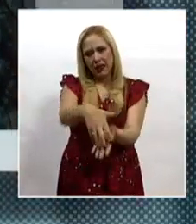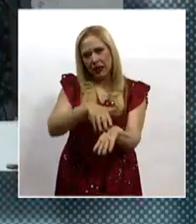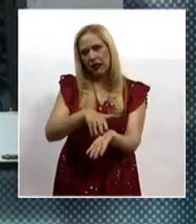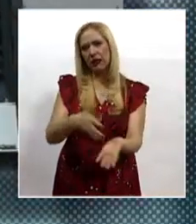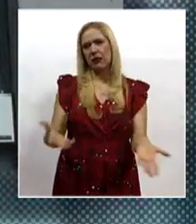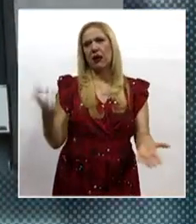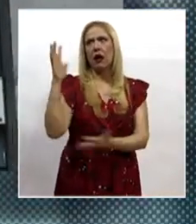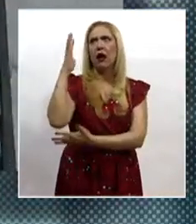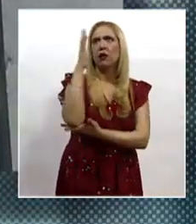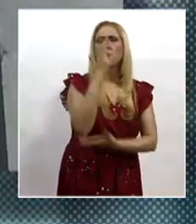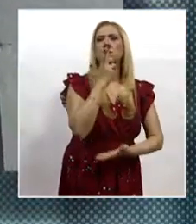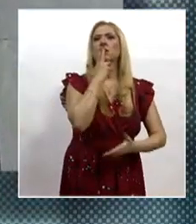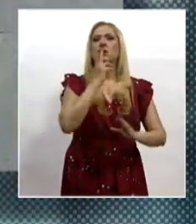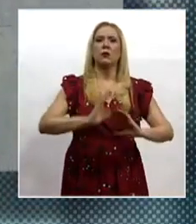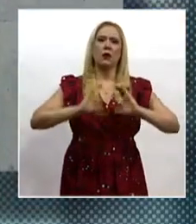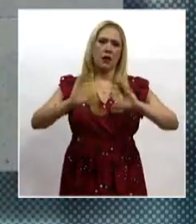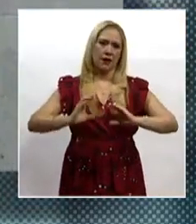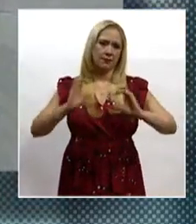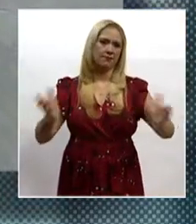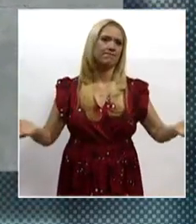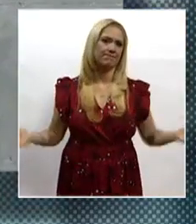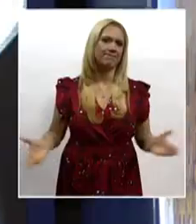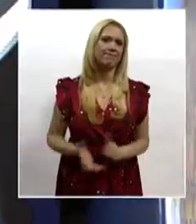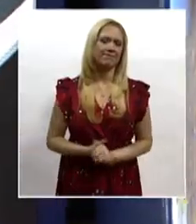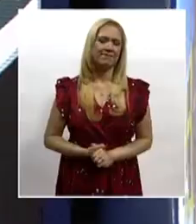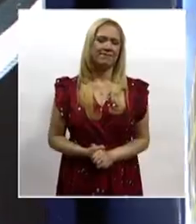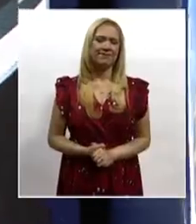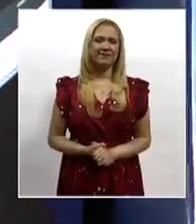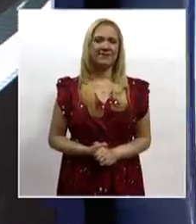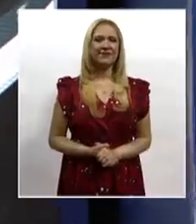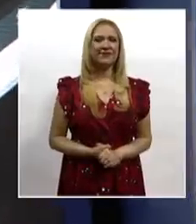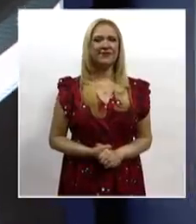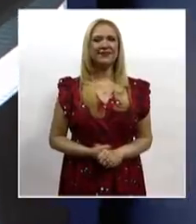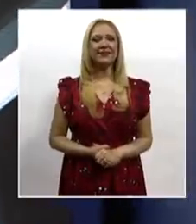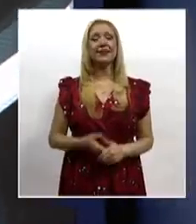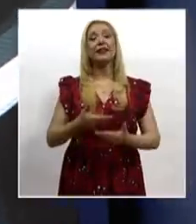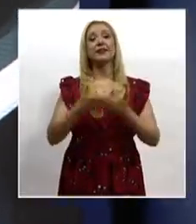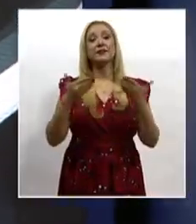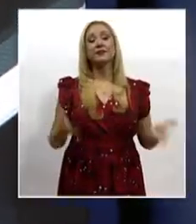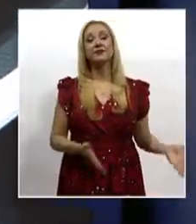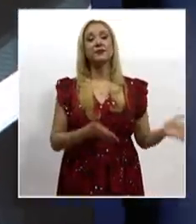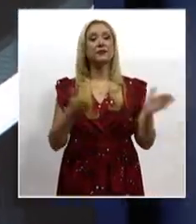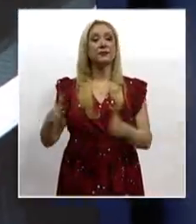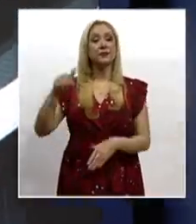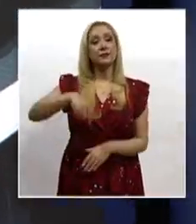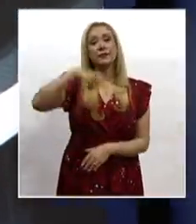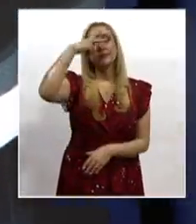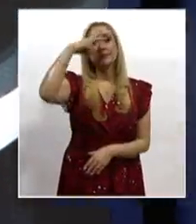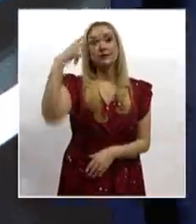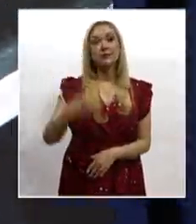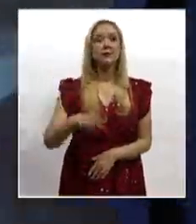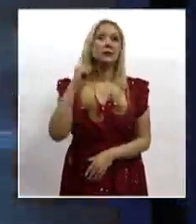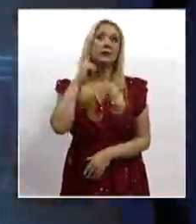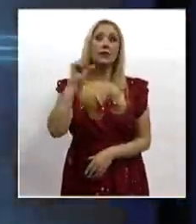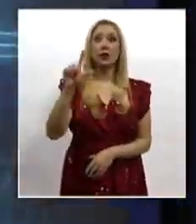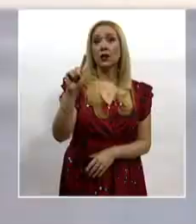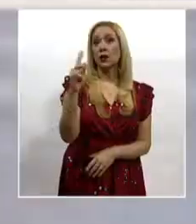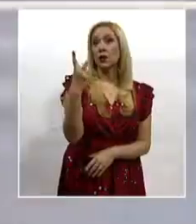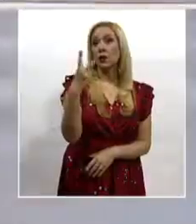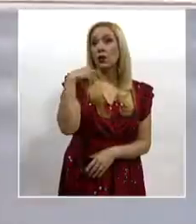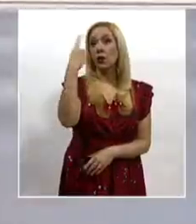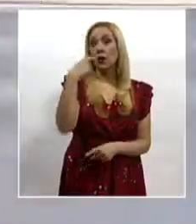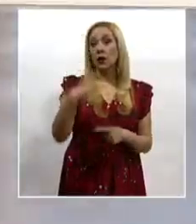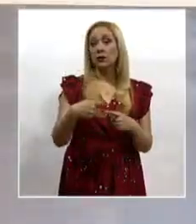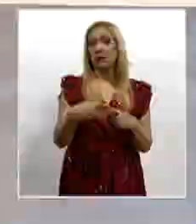canal del Poder Judicial de la Federación, Jesús Daza. En más información, en México, después de 72 horas,